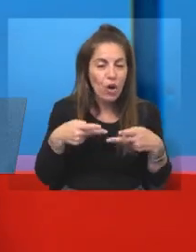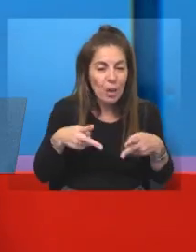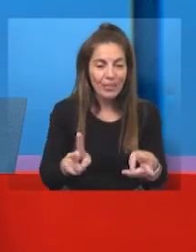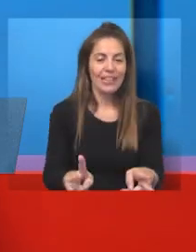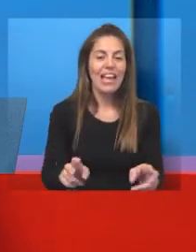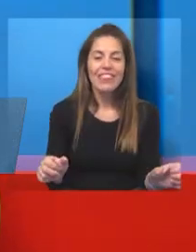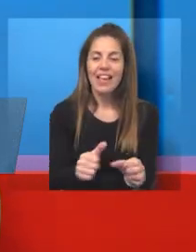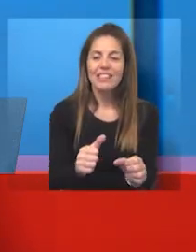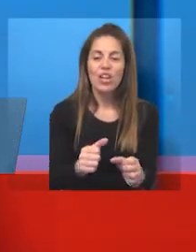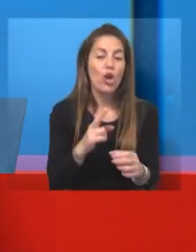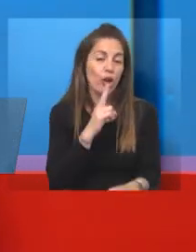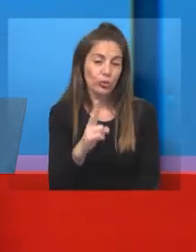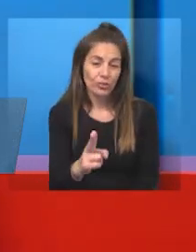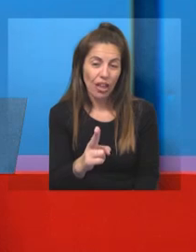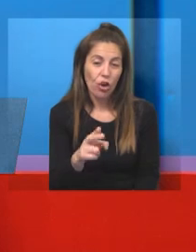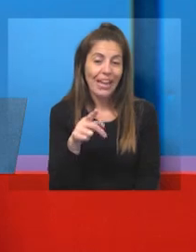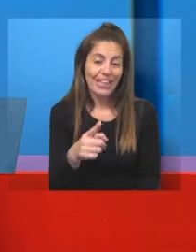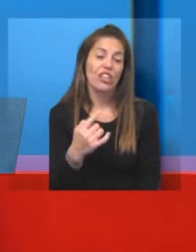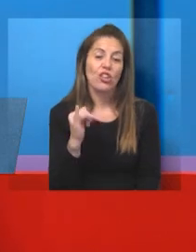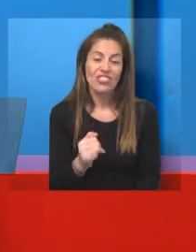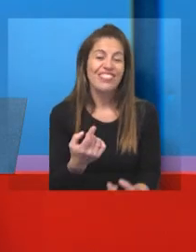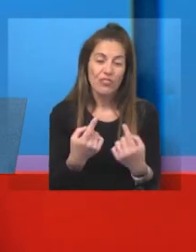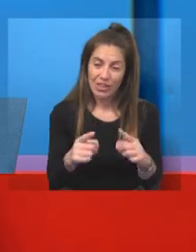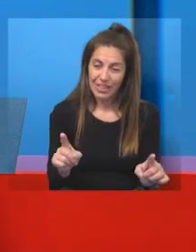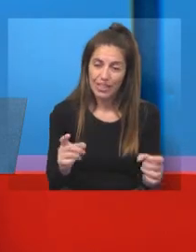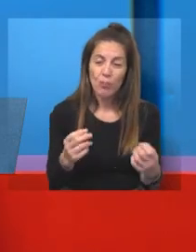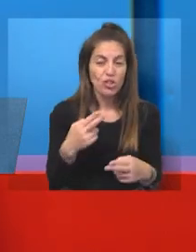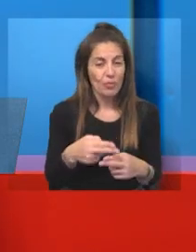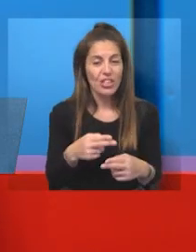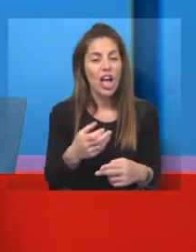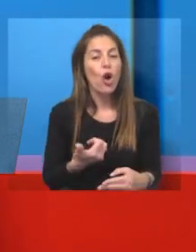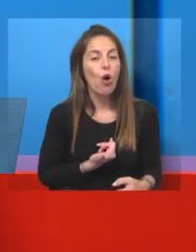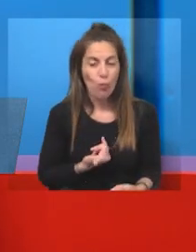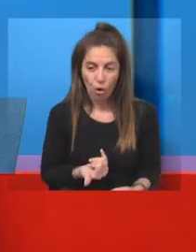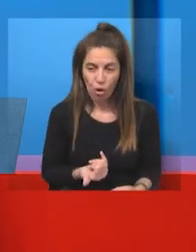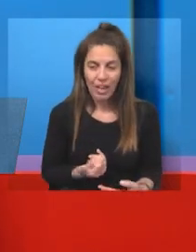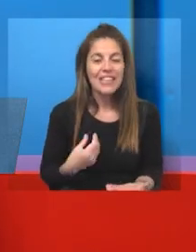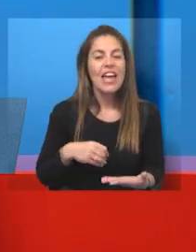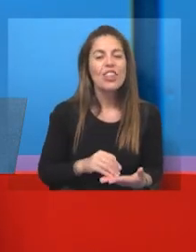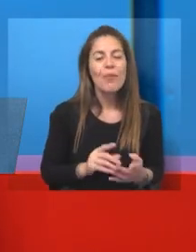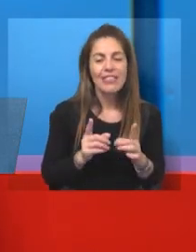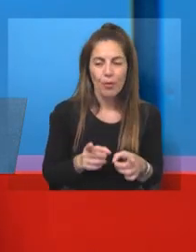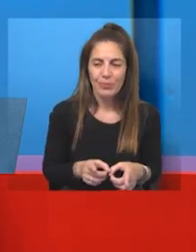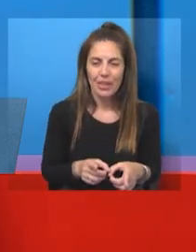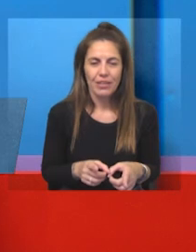implementación Y los resultados en esto sí tenemos diferencia por eso mencionaba el como y además